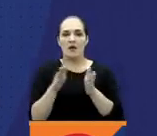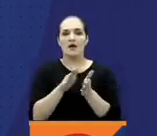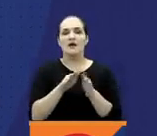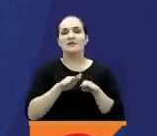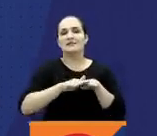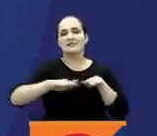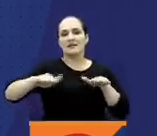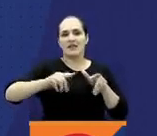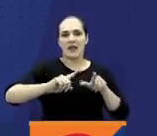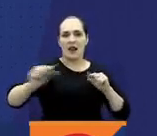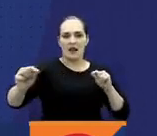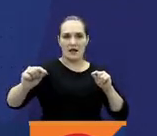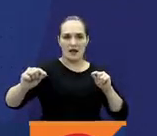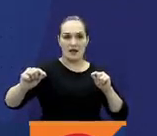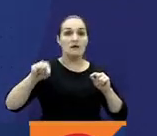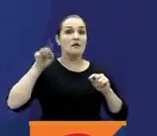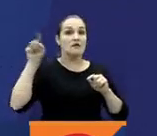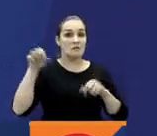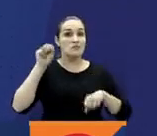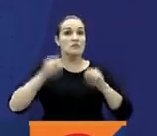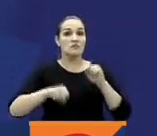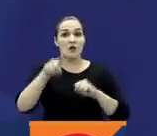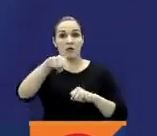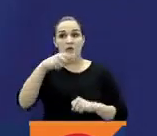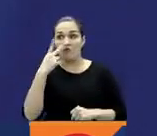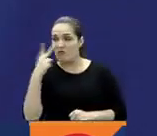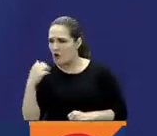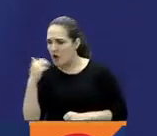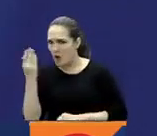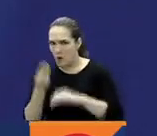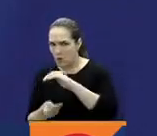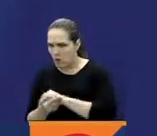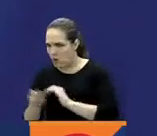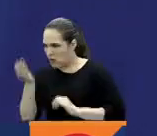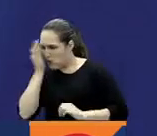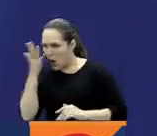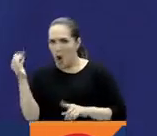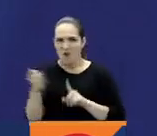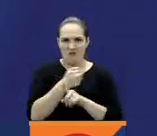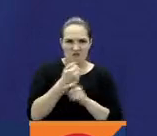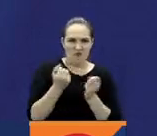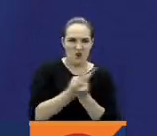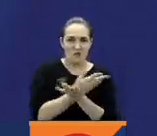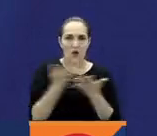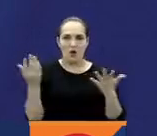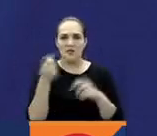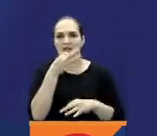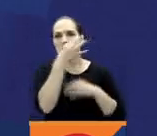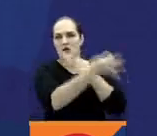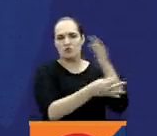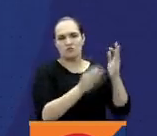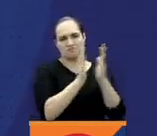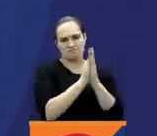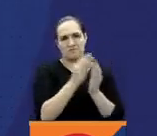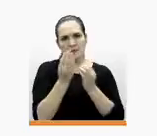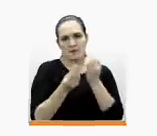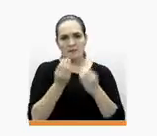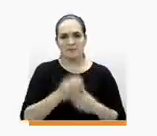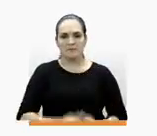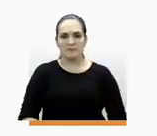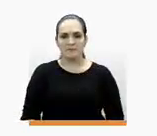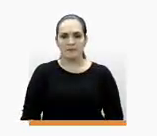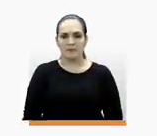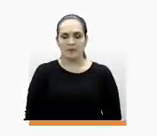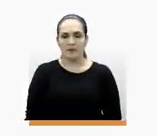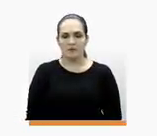Las autoridades invitaron a reportar casos de fraude y agresiones relacionadas, por supuesto, con el proceso electoral.